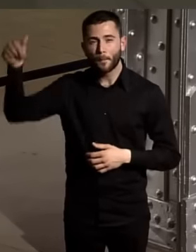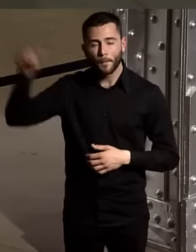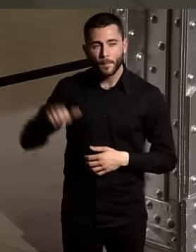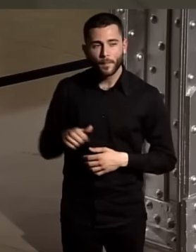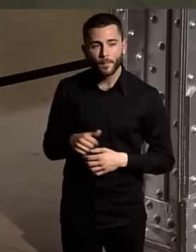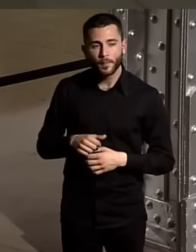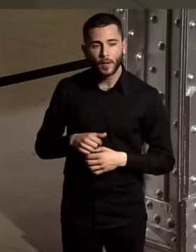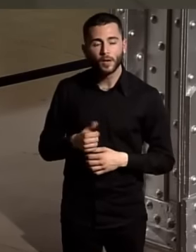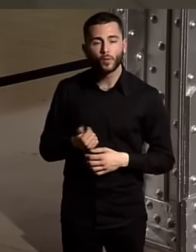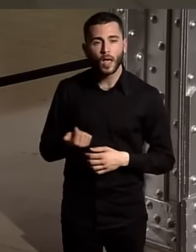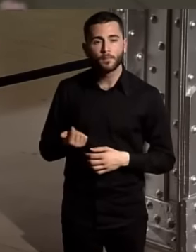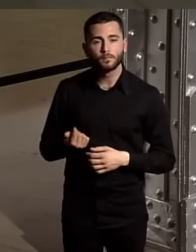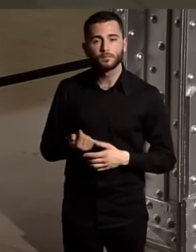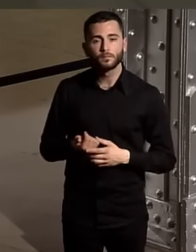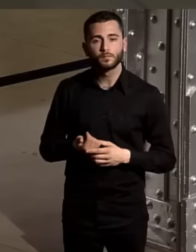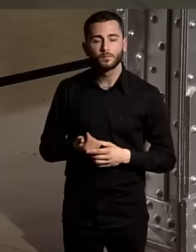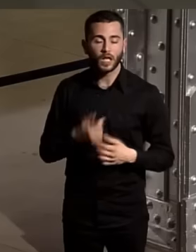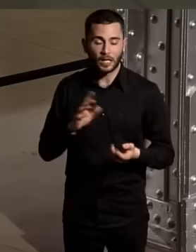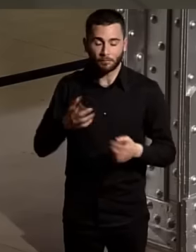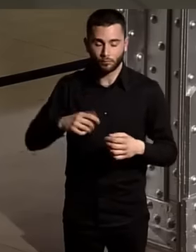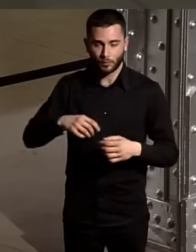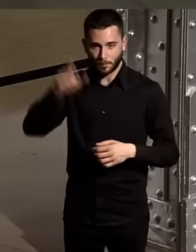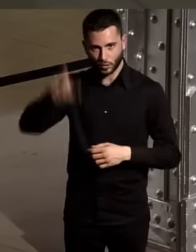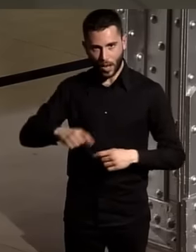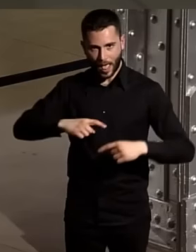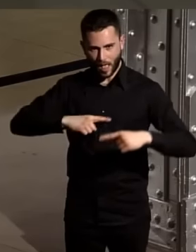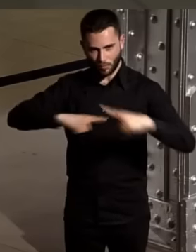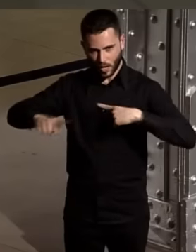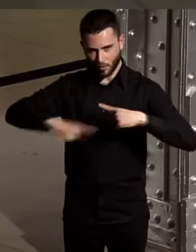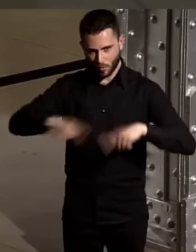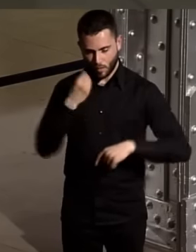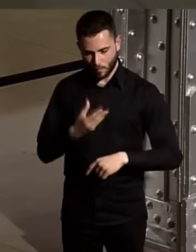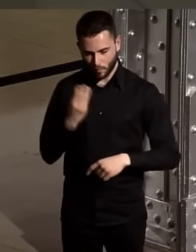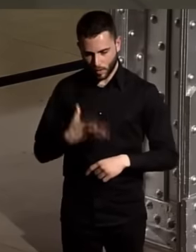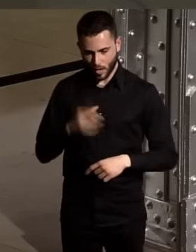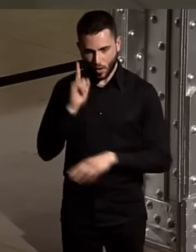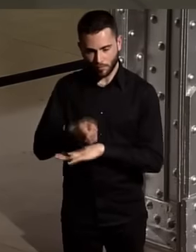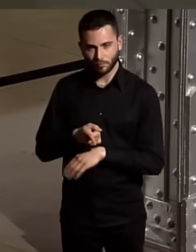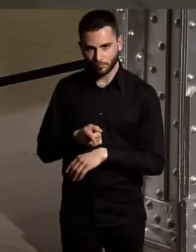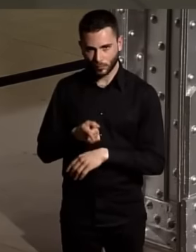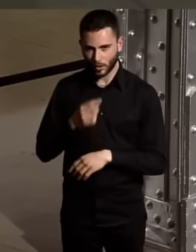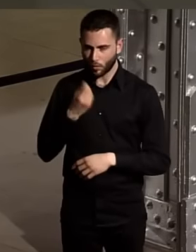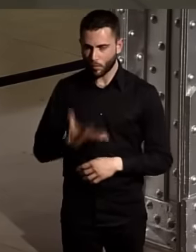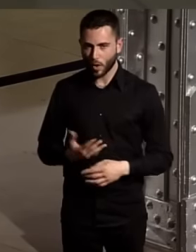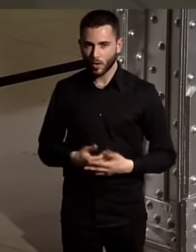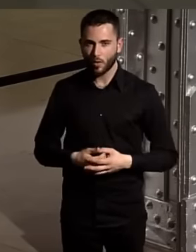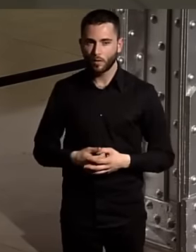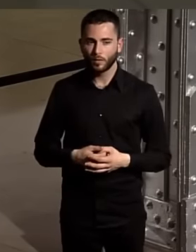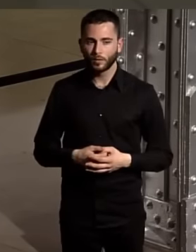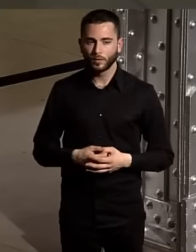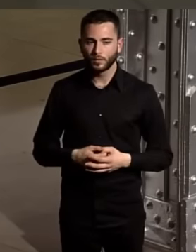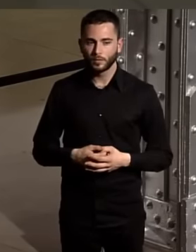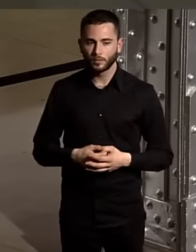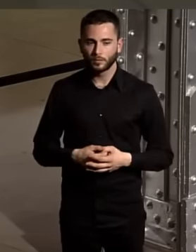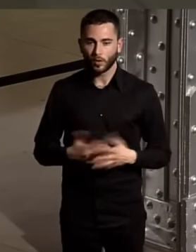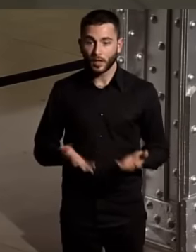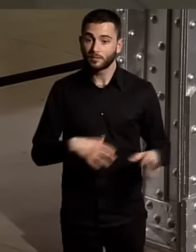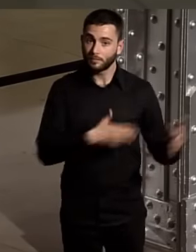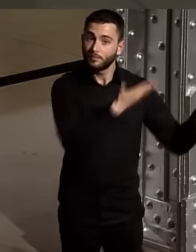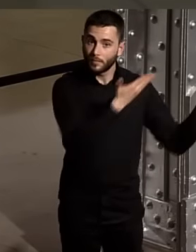tuvo la amabilidad de es un gran director de cine tuo La amabilidad de de de de aceptar nuestra invitación y